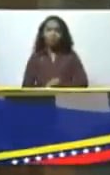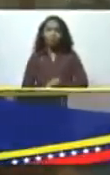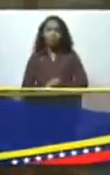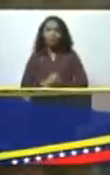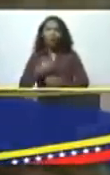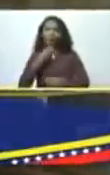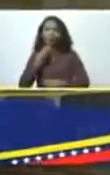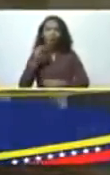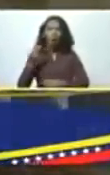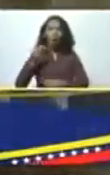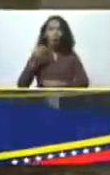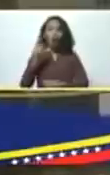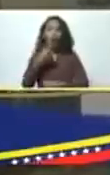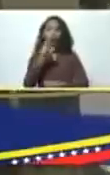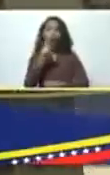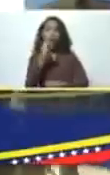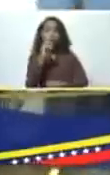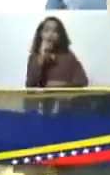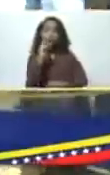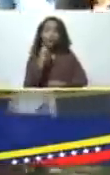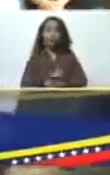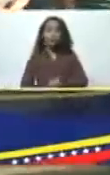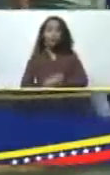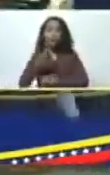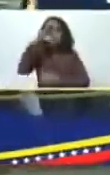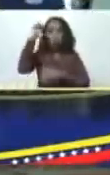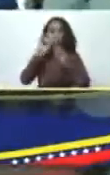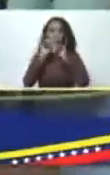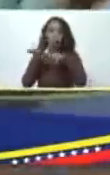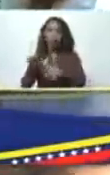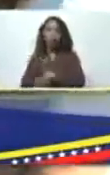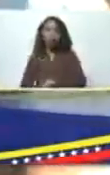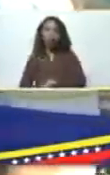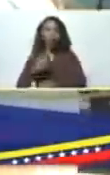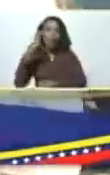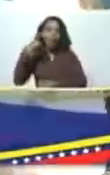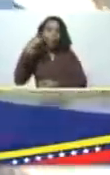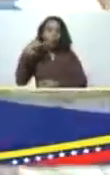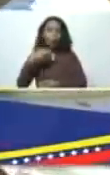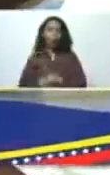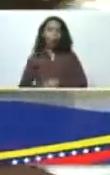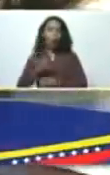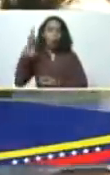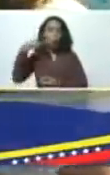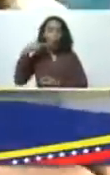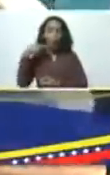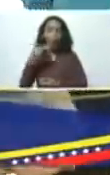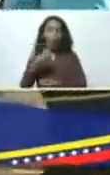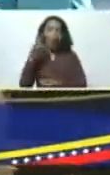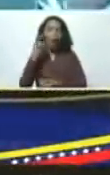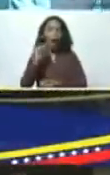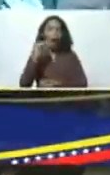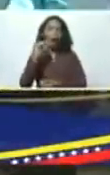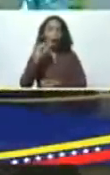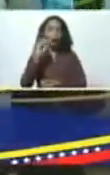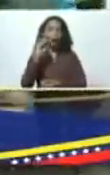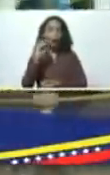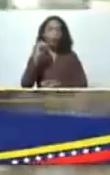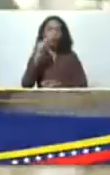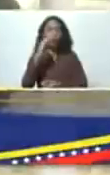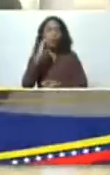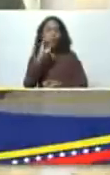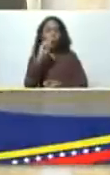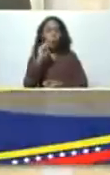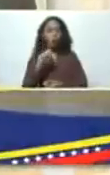catire Goliat. ¿Ah? Bueno, que Dios me lo bendiga. Y la morena. Y la morena Asunción. Bueno, presidente,